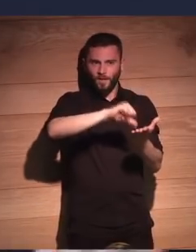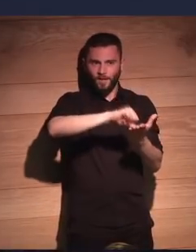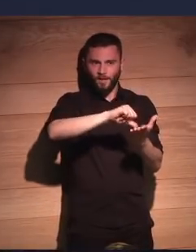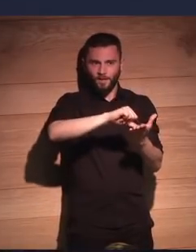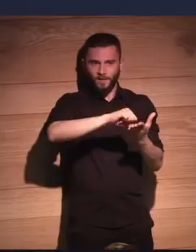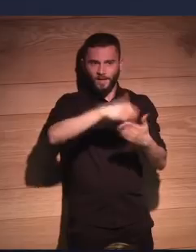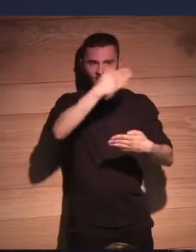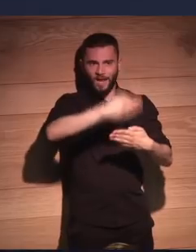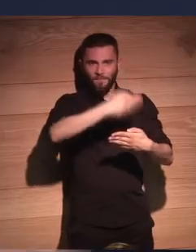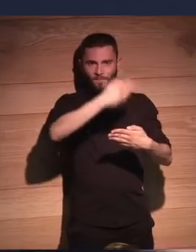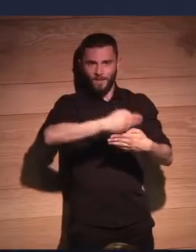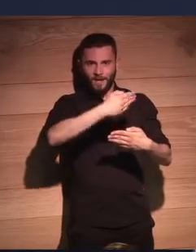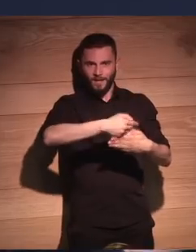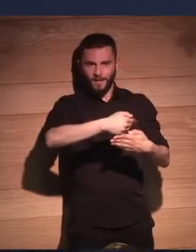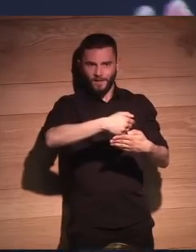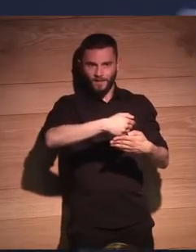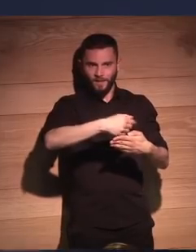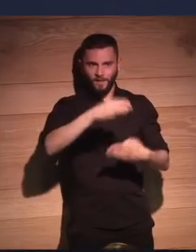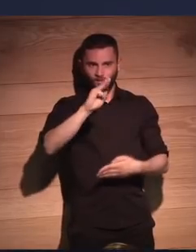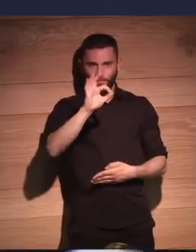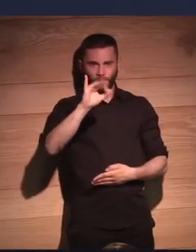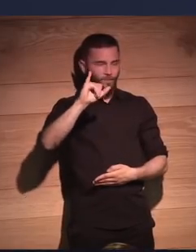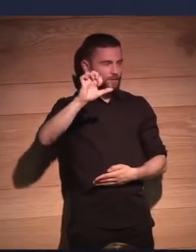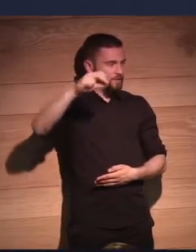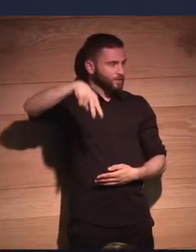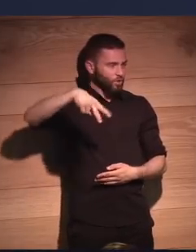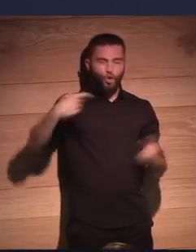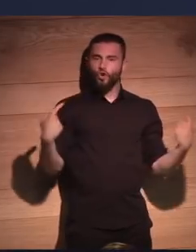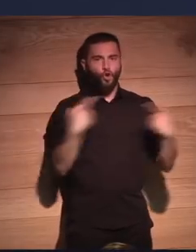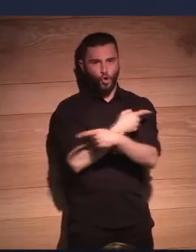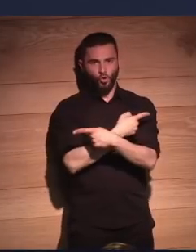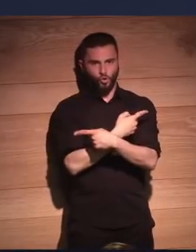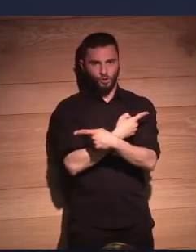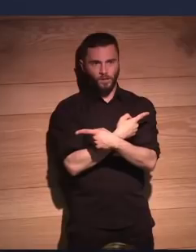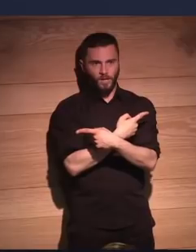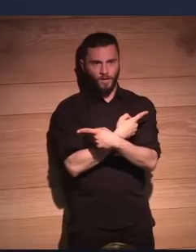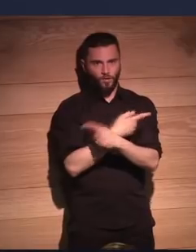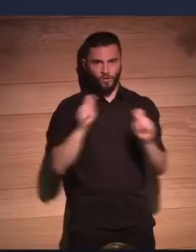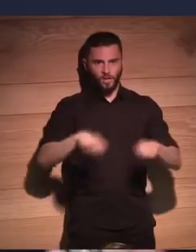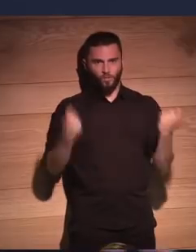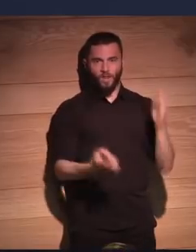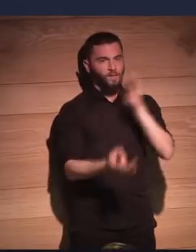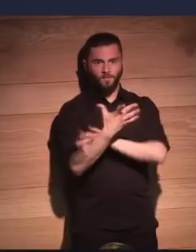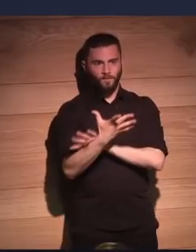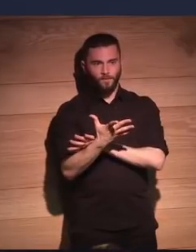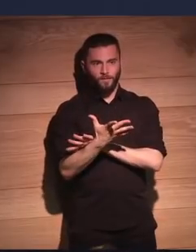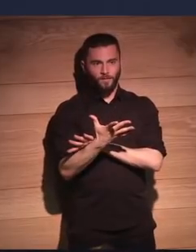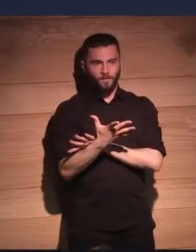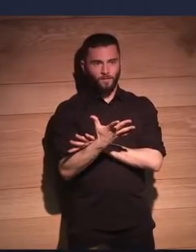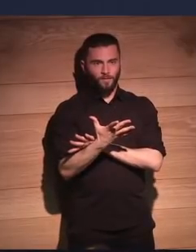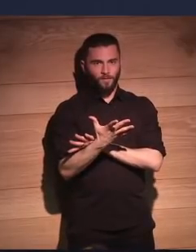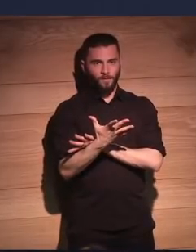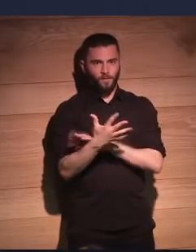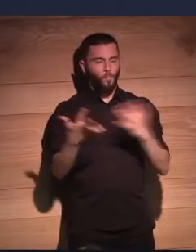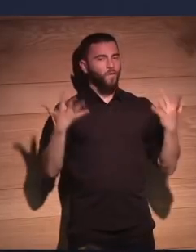cemento, a la pared, y luego está Poison Ivy, que es totalmente lo contrario, que deviene de la propia naturaleza, que te da